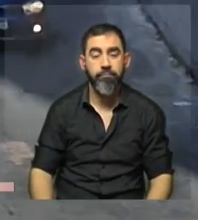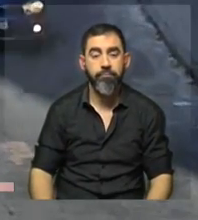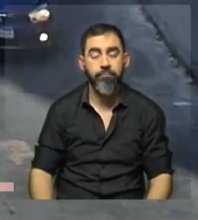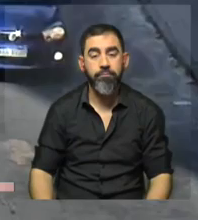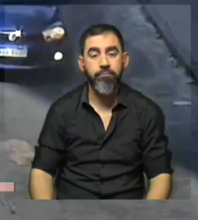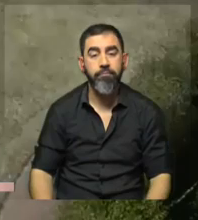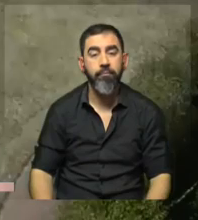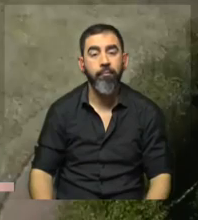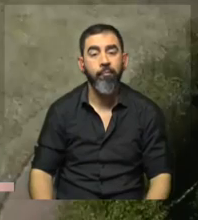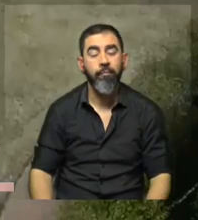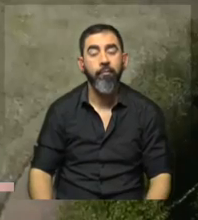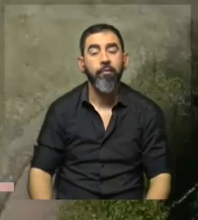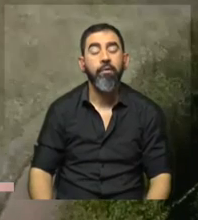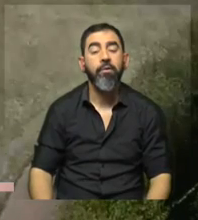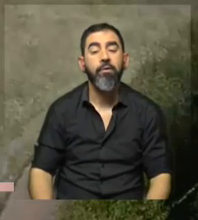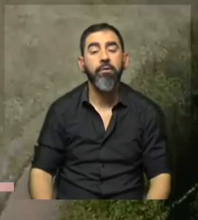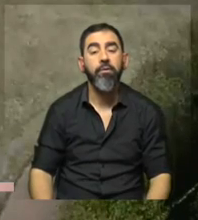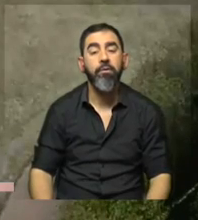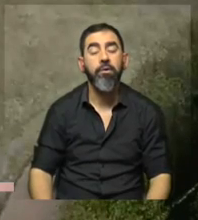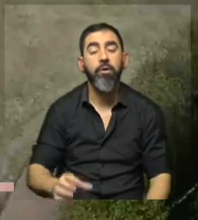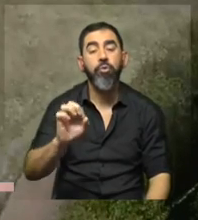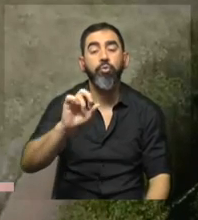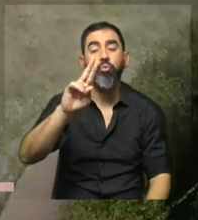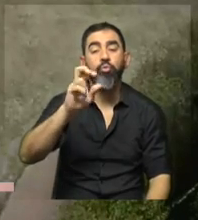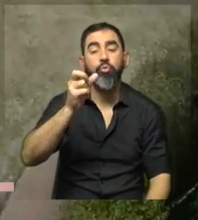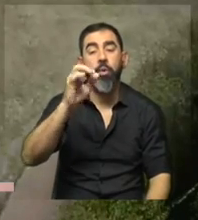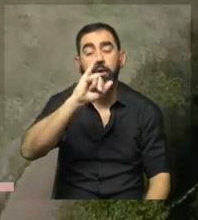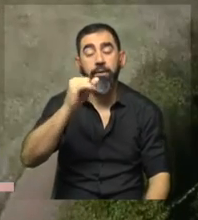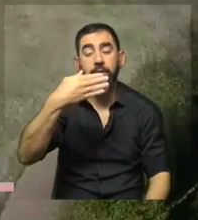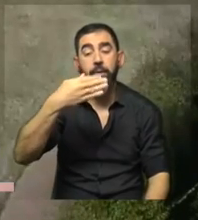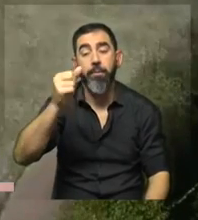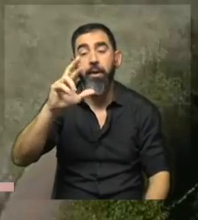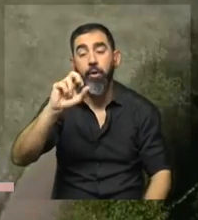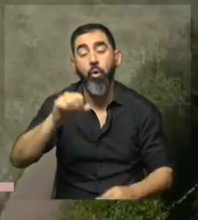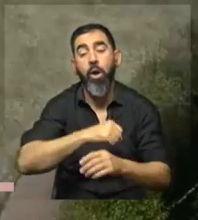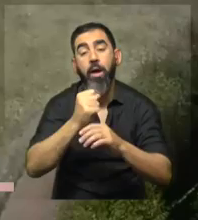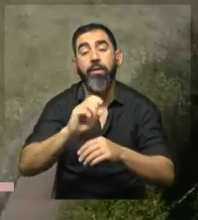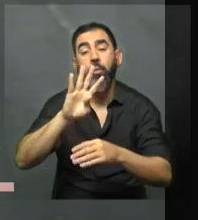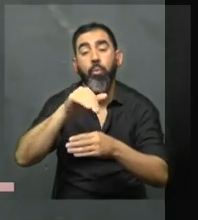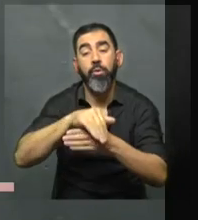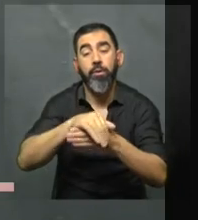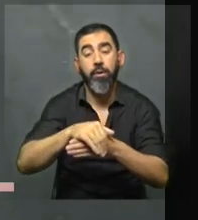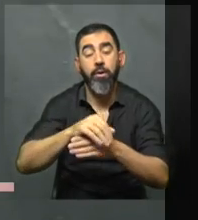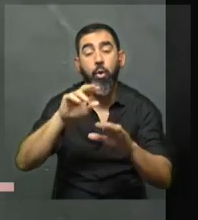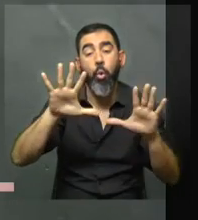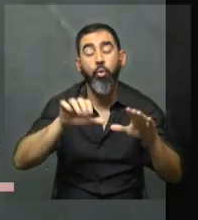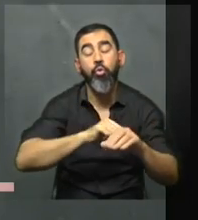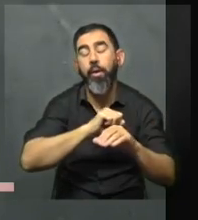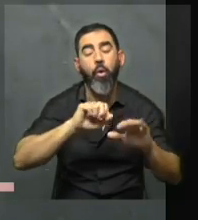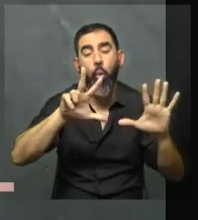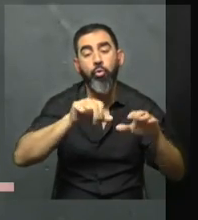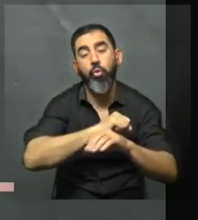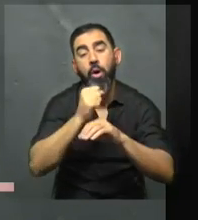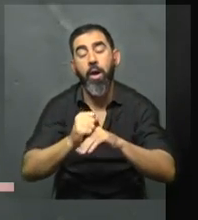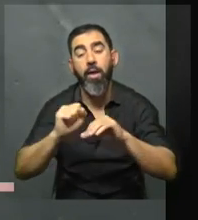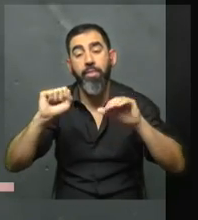más para arriba. Divina Comedia. Bueno, Joaquín Suárez, entre Adolfo Berro y Otorgués, hasta las 4 de la tarde, y de 20 a 22, de 12